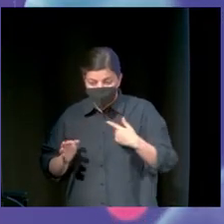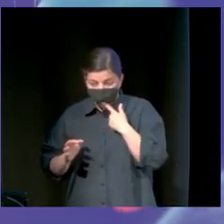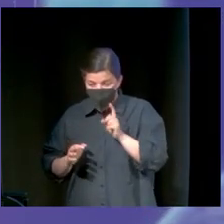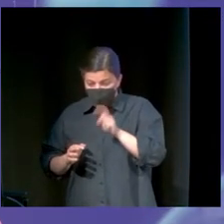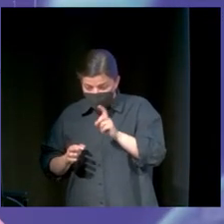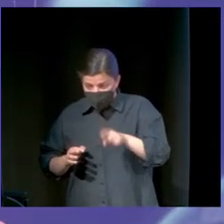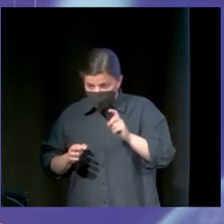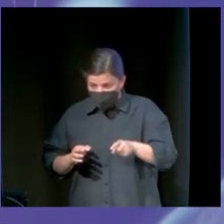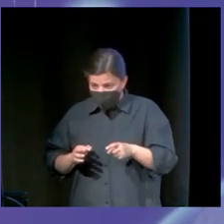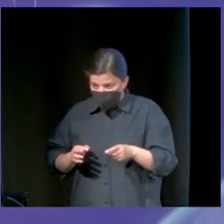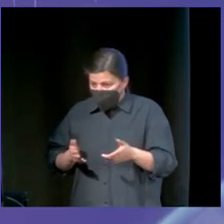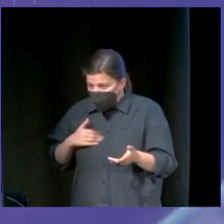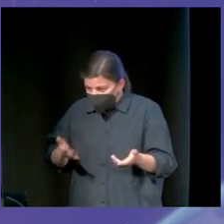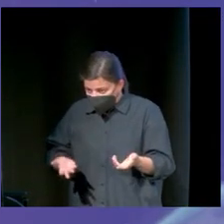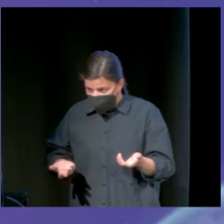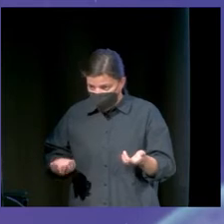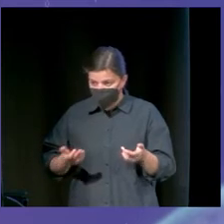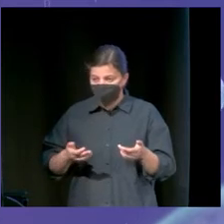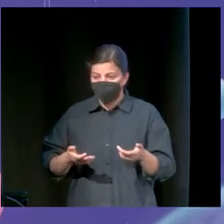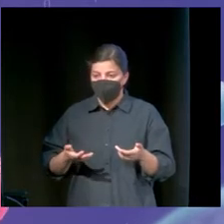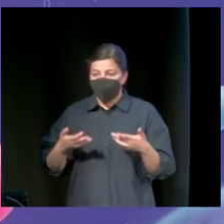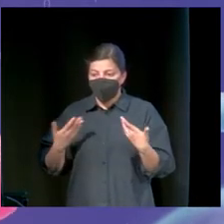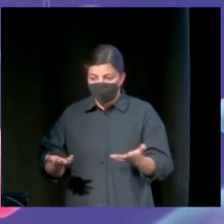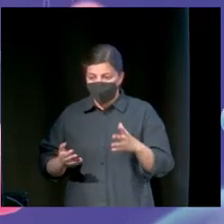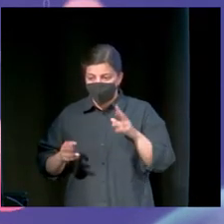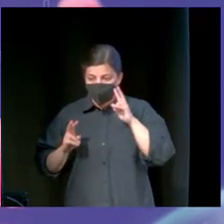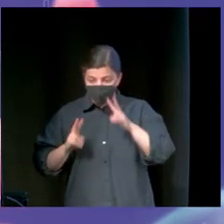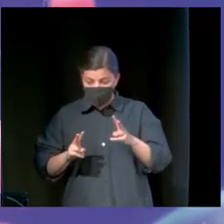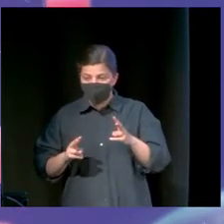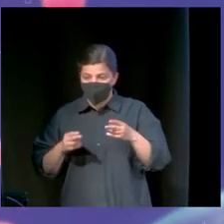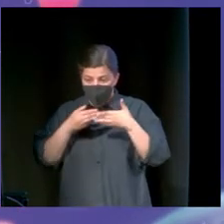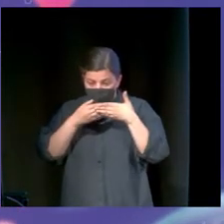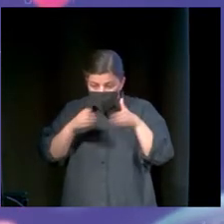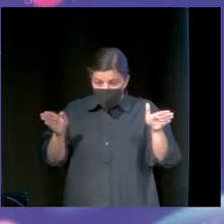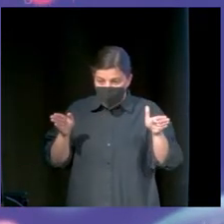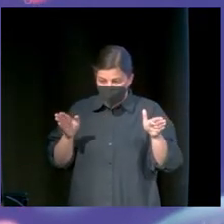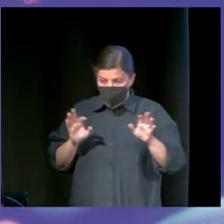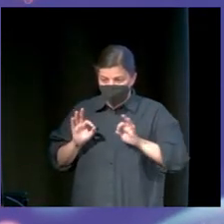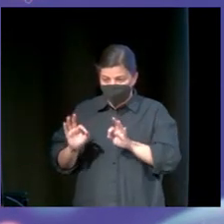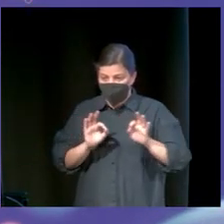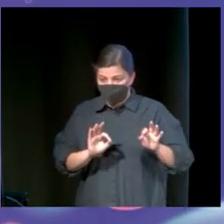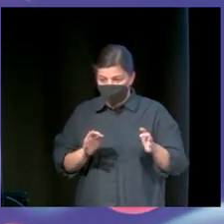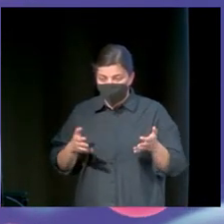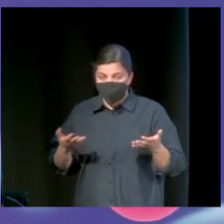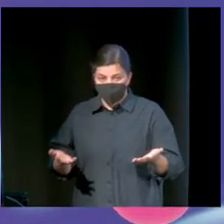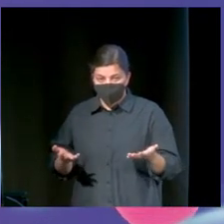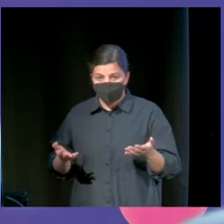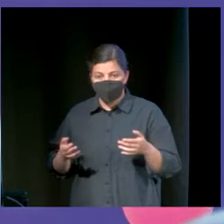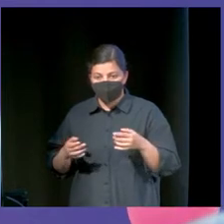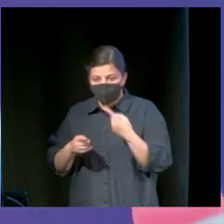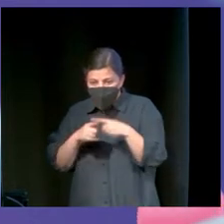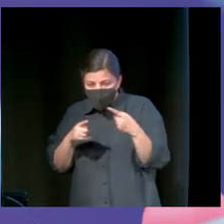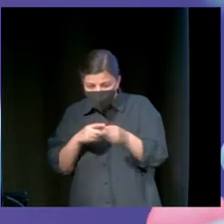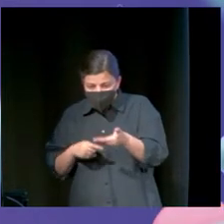clics por eso vemos la parte de lópez meta vers no va a tener componentes muy